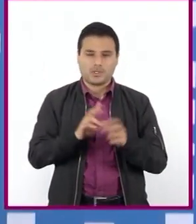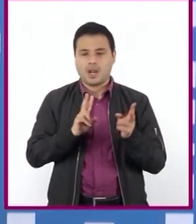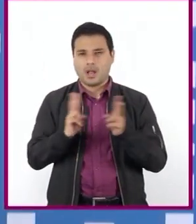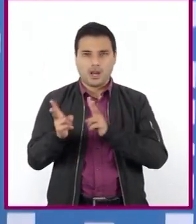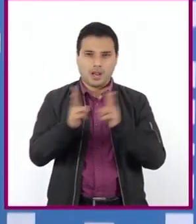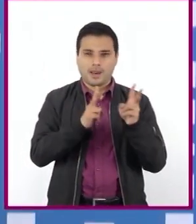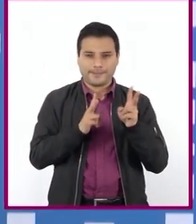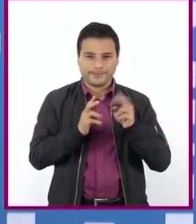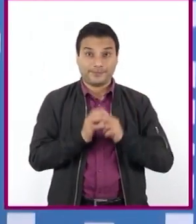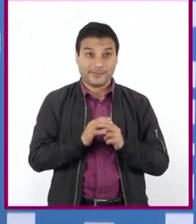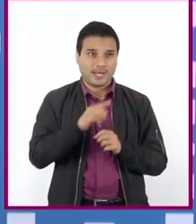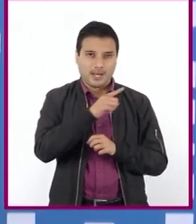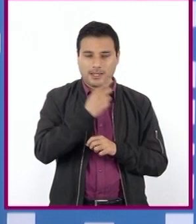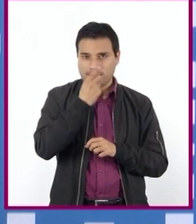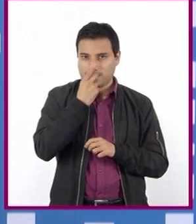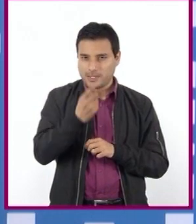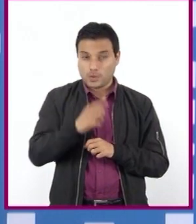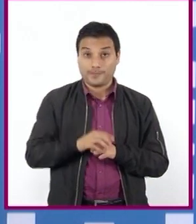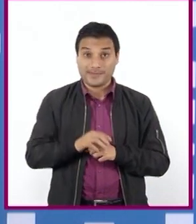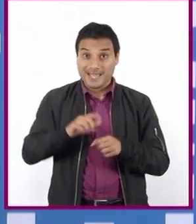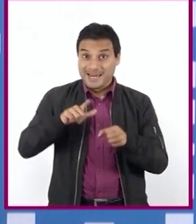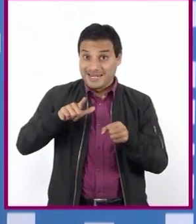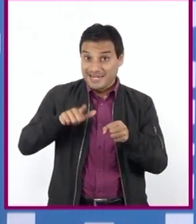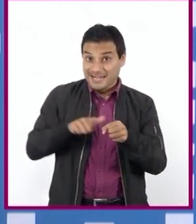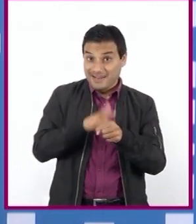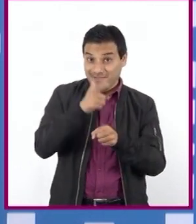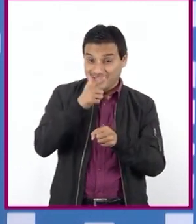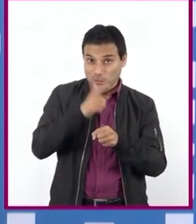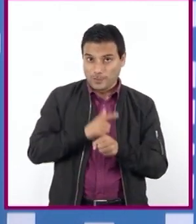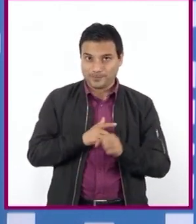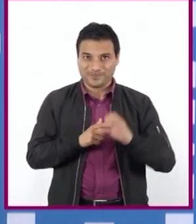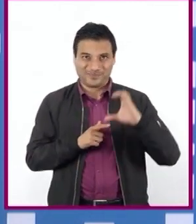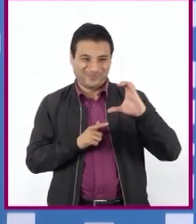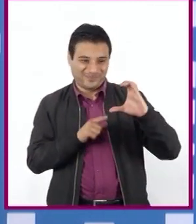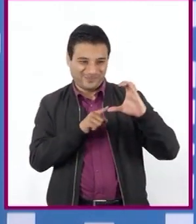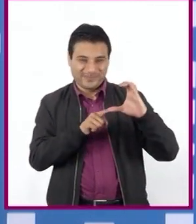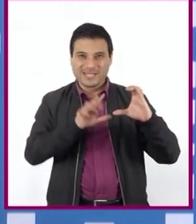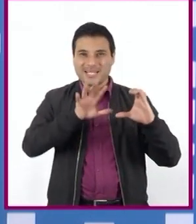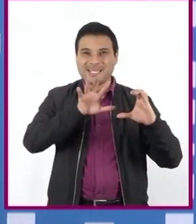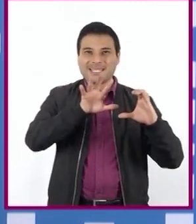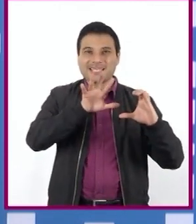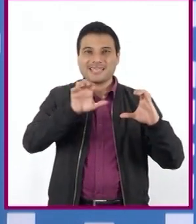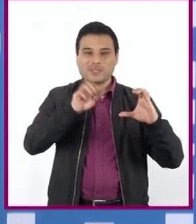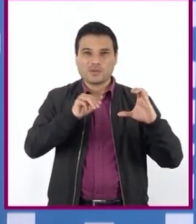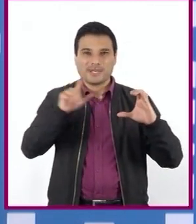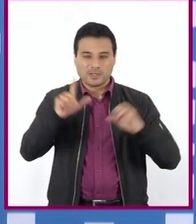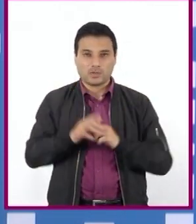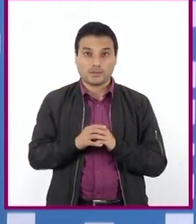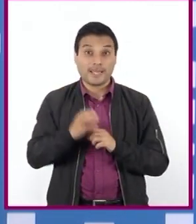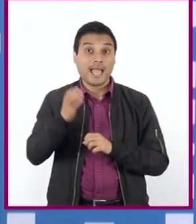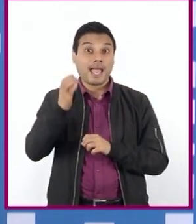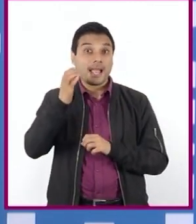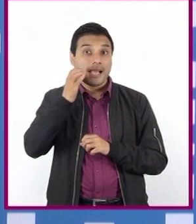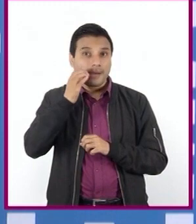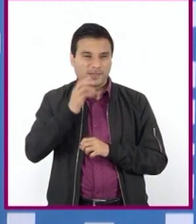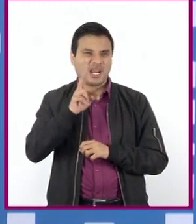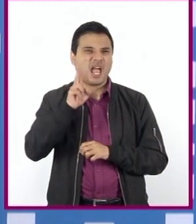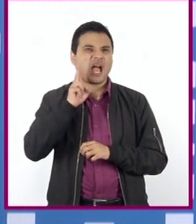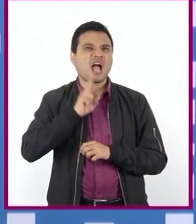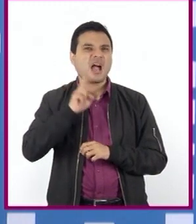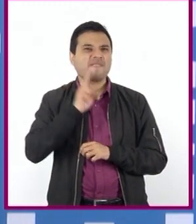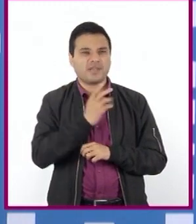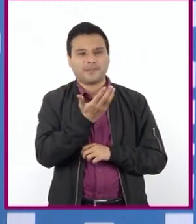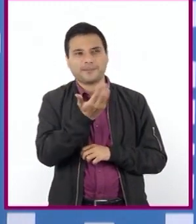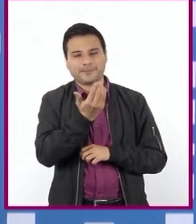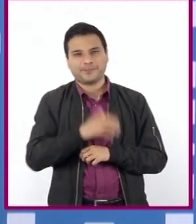Víctor destapó un refresco, cuya presentación era de 500 mililitros. y Carmen le pidió la botella de